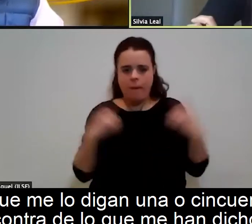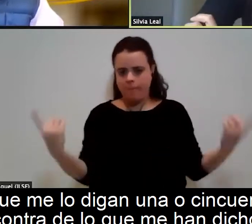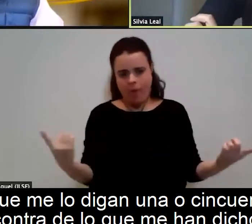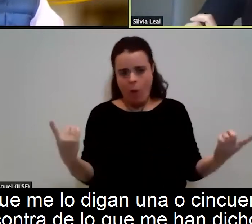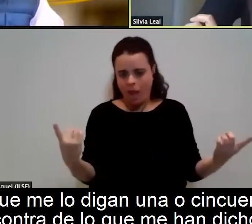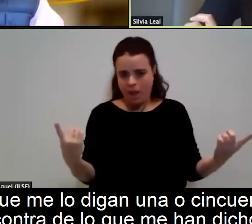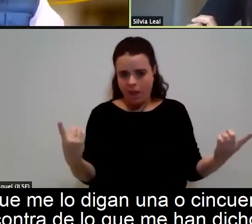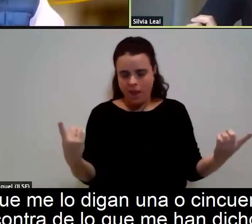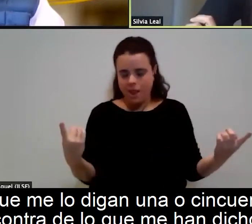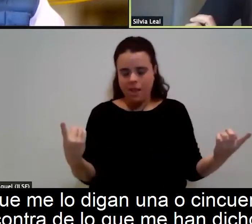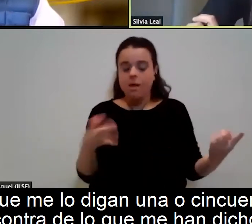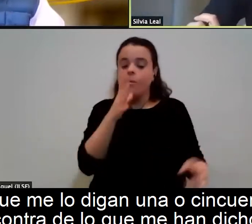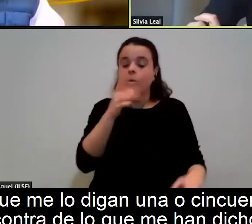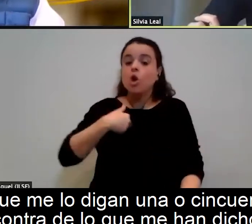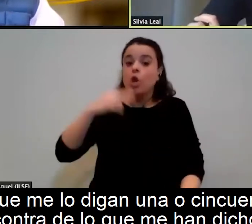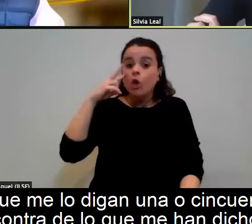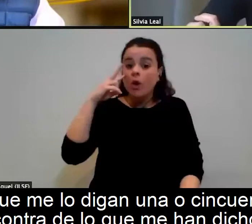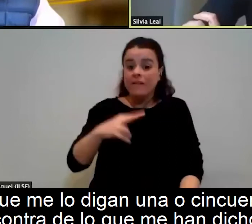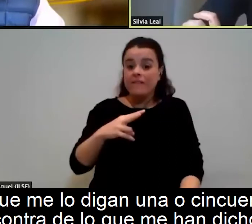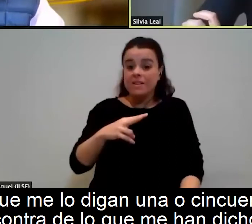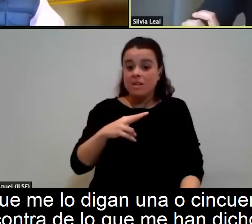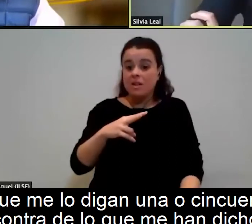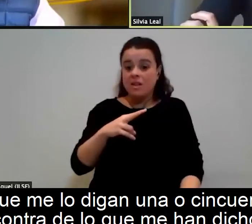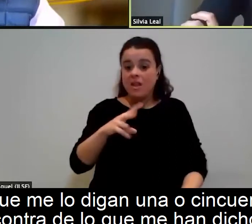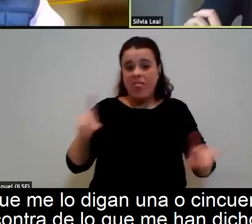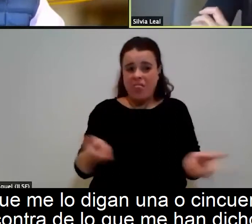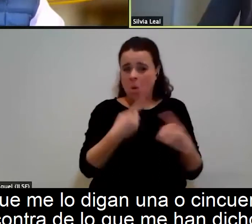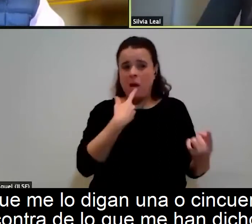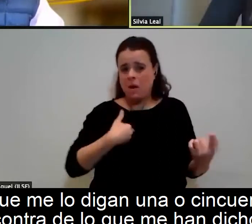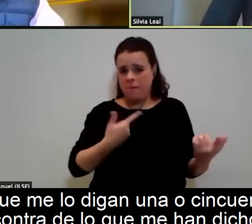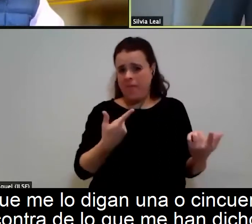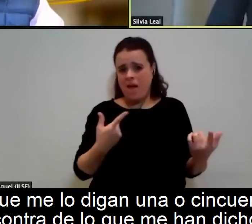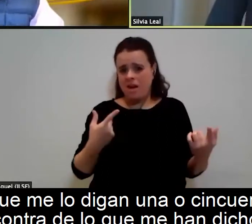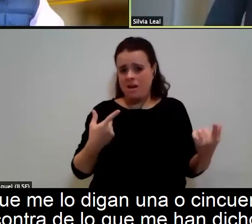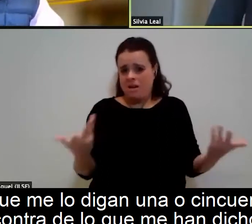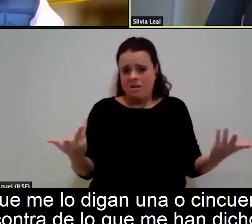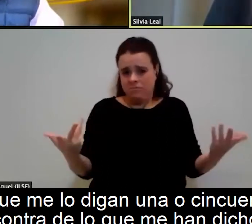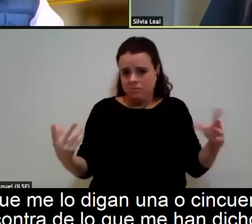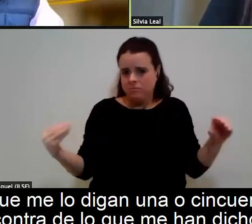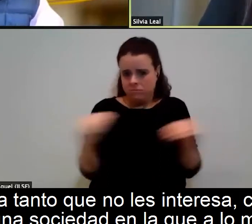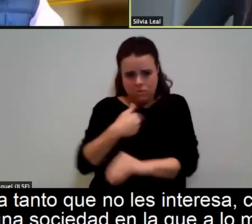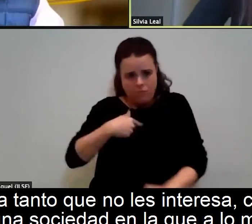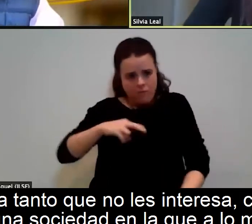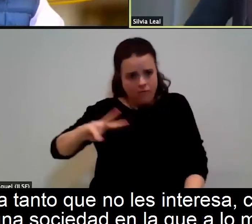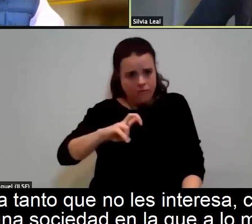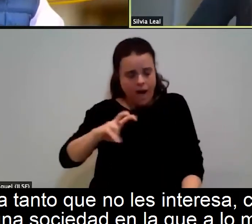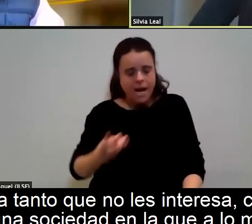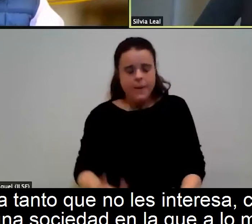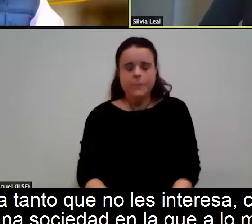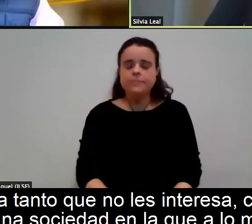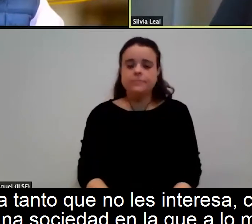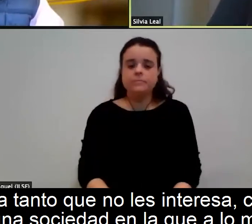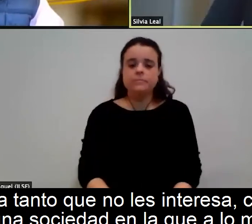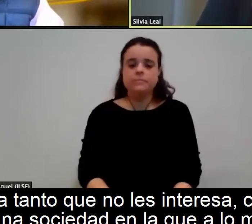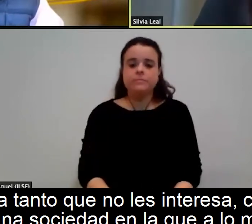1 o 50 veces, porque yo he visto que en contra de lo que me han dicho es que eso no pasa. Y si alguien se descuelga, que se descuelgue. Entonces, yo no